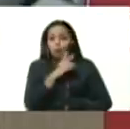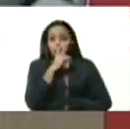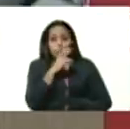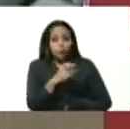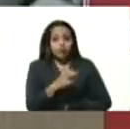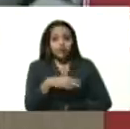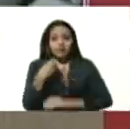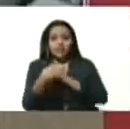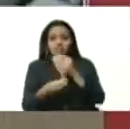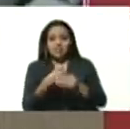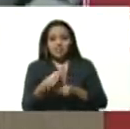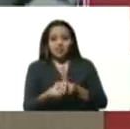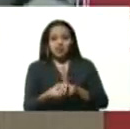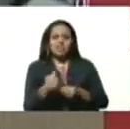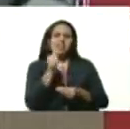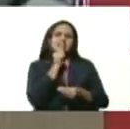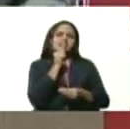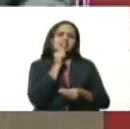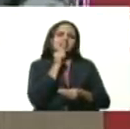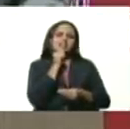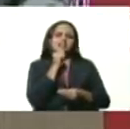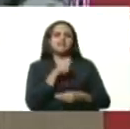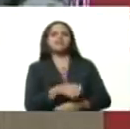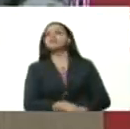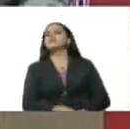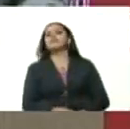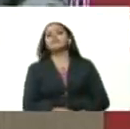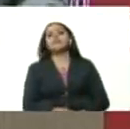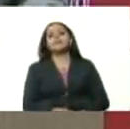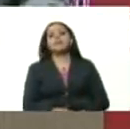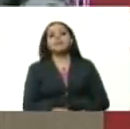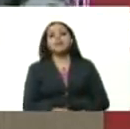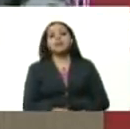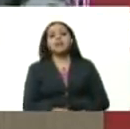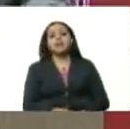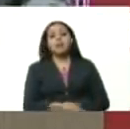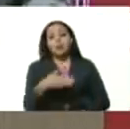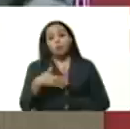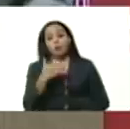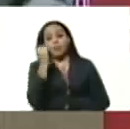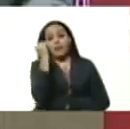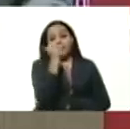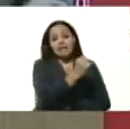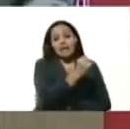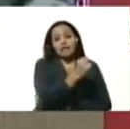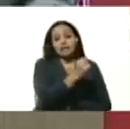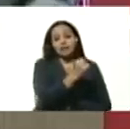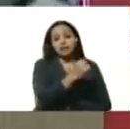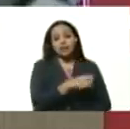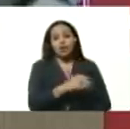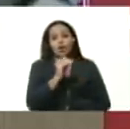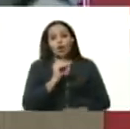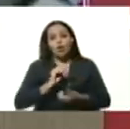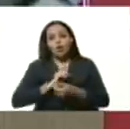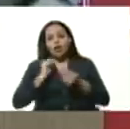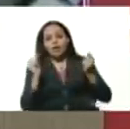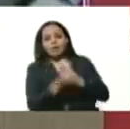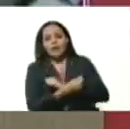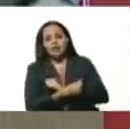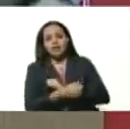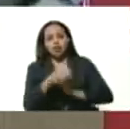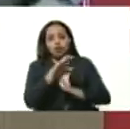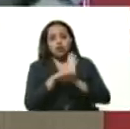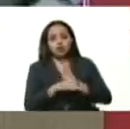hicieron hasta una licitación. Es decir, que para matar, para subvertir el orden constitucional,